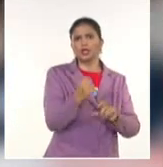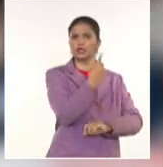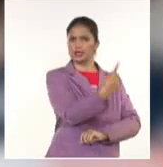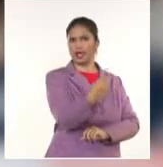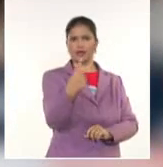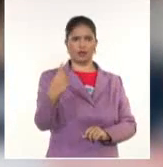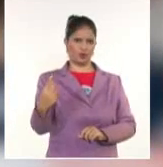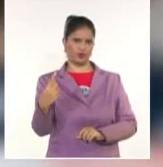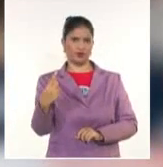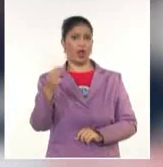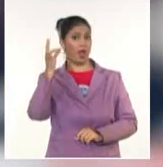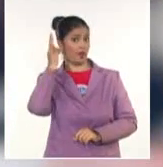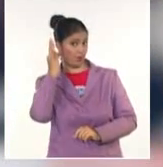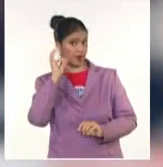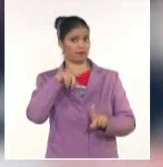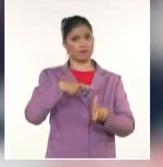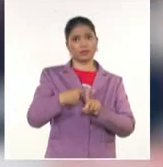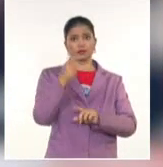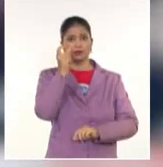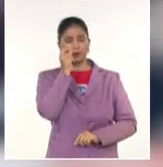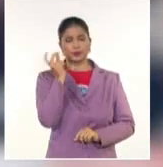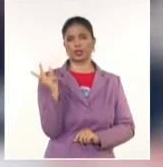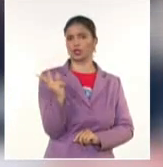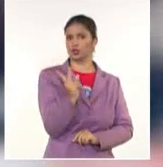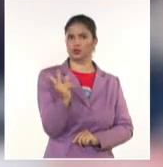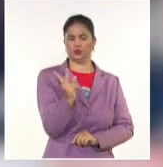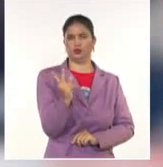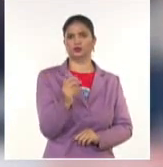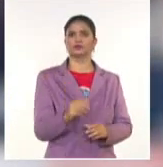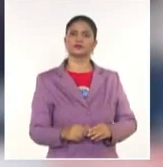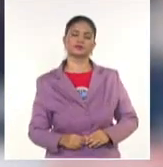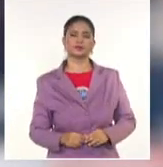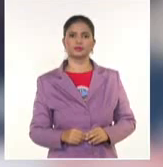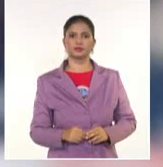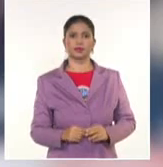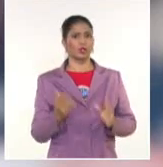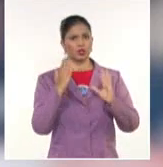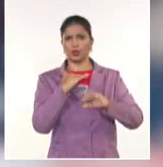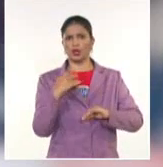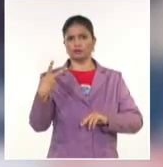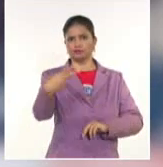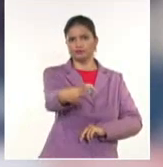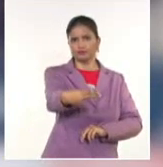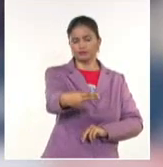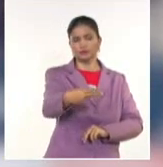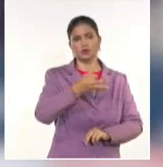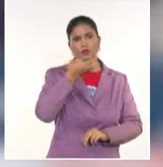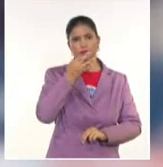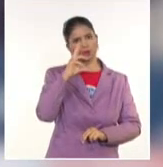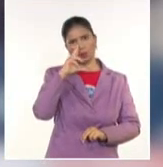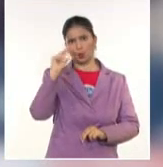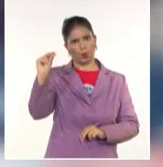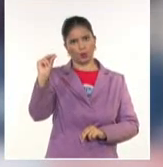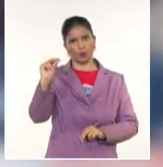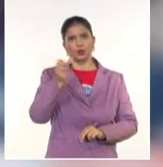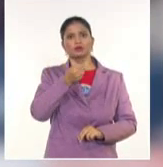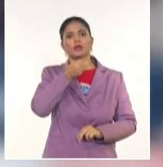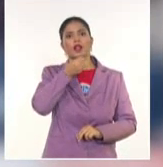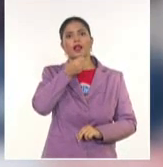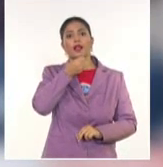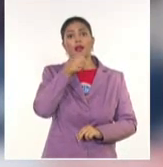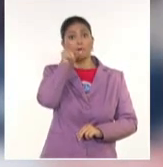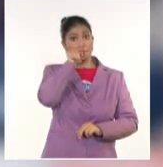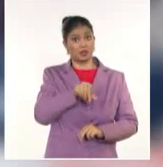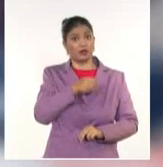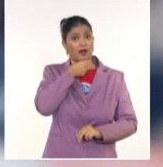según los especialistas al menos no habrá interrupciones al contrario porque solo se mantendrá encendido el micrófono de Quien tenga el